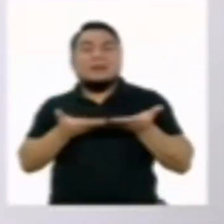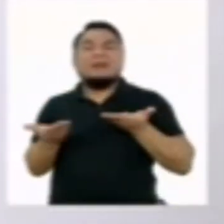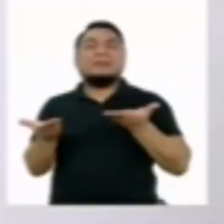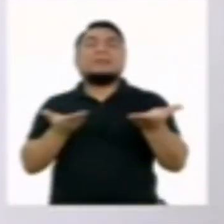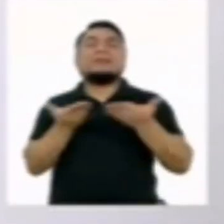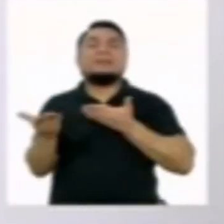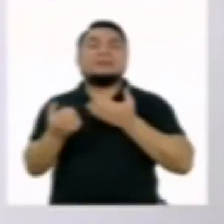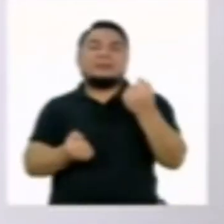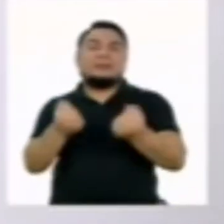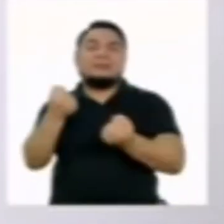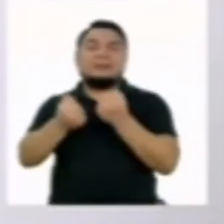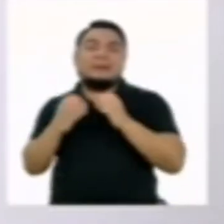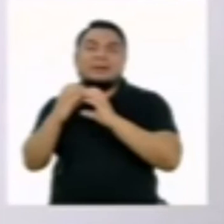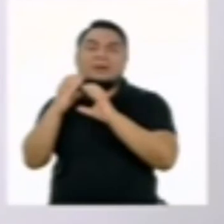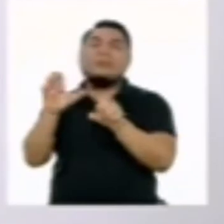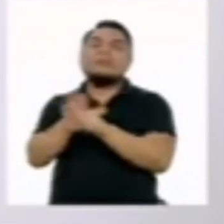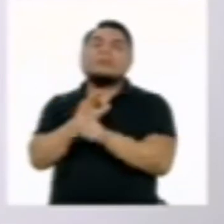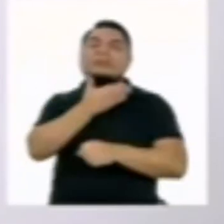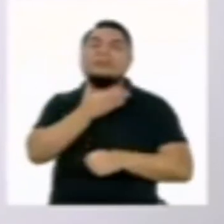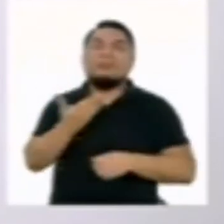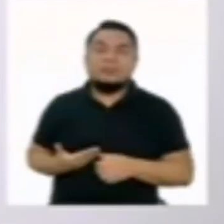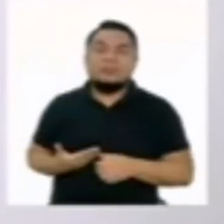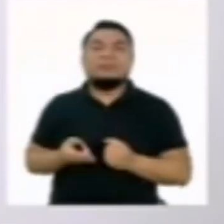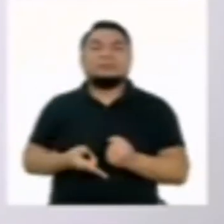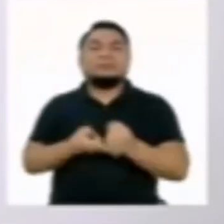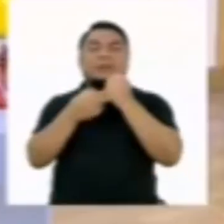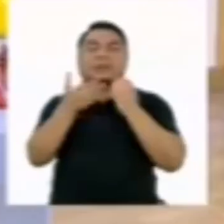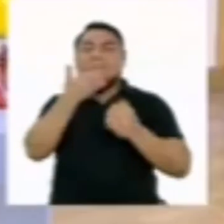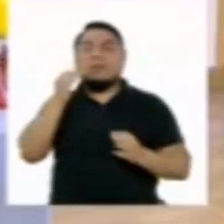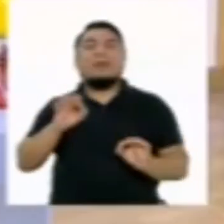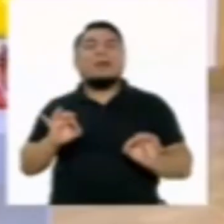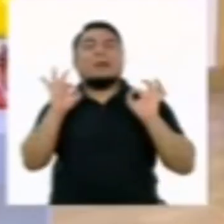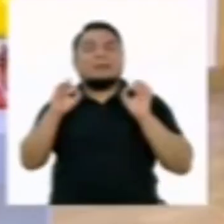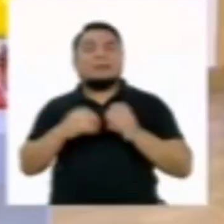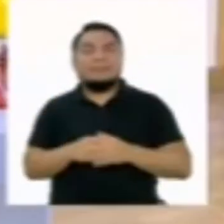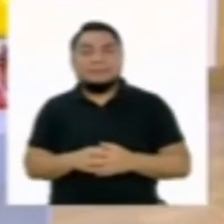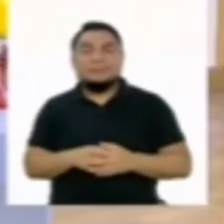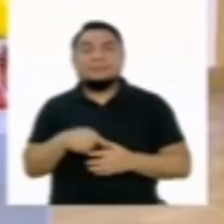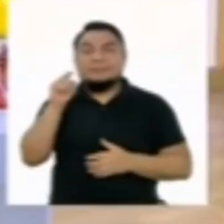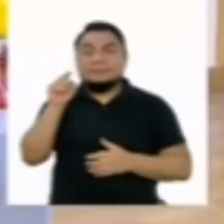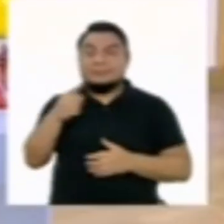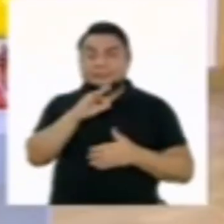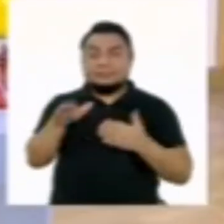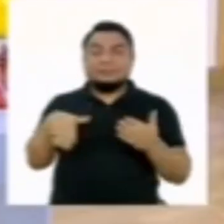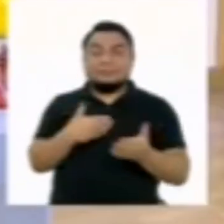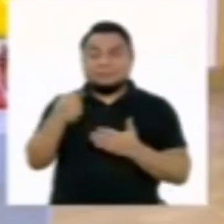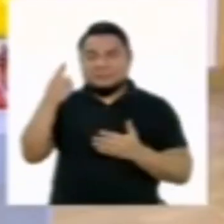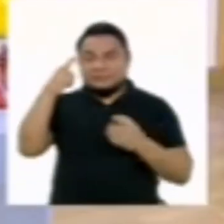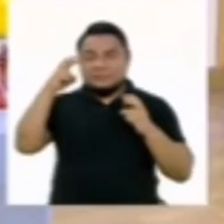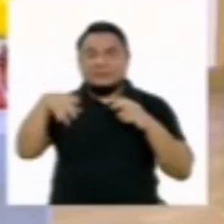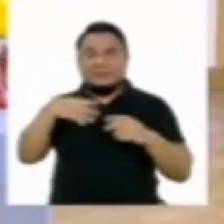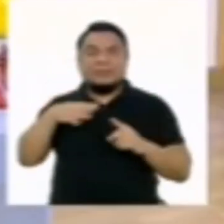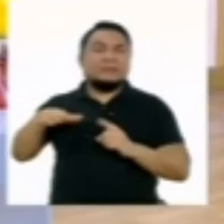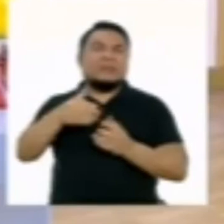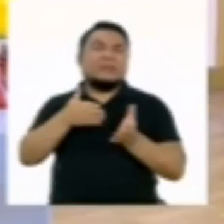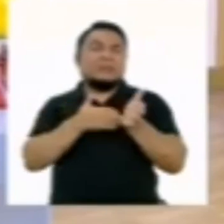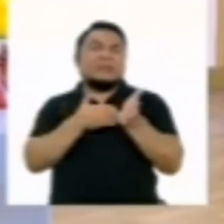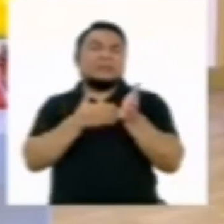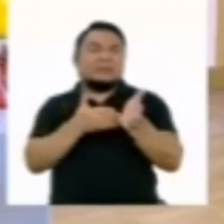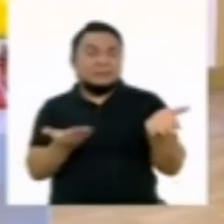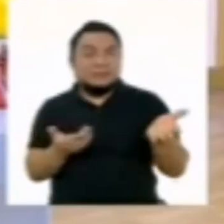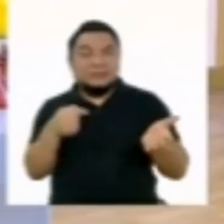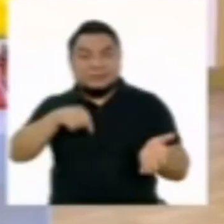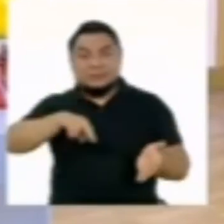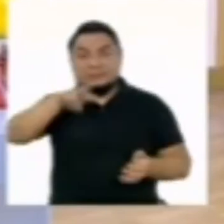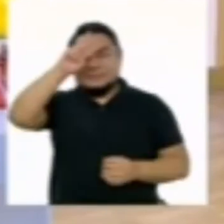un servicio de transporte público seguro y de mejor calidad. Con este análisis de las causas y los efectos de la congestión